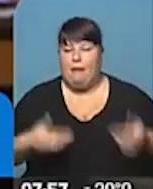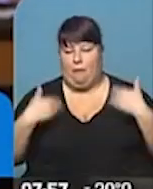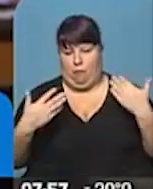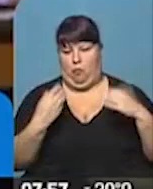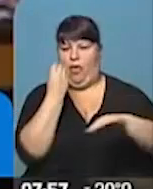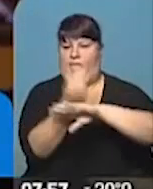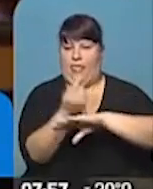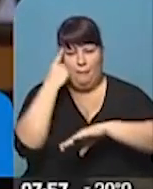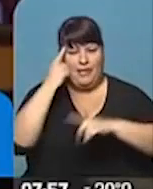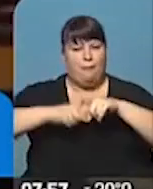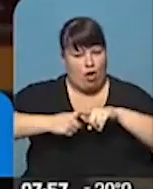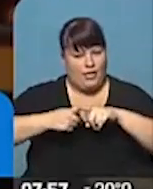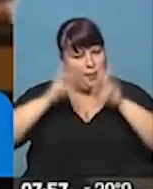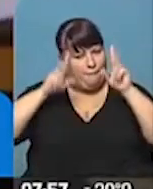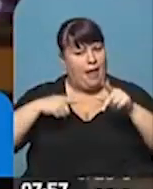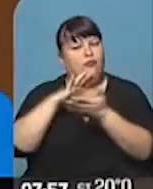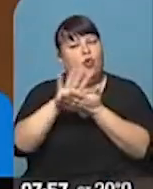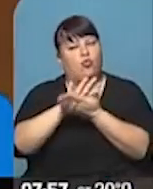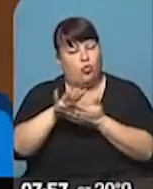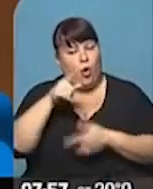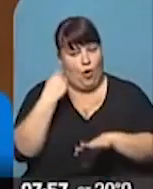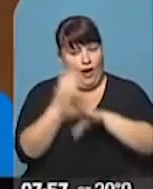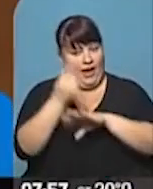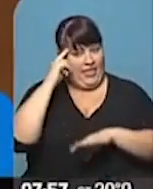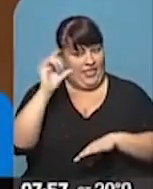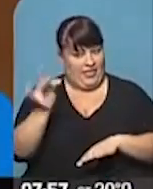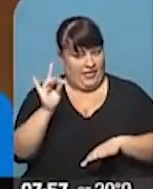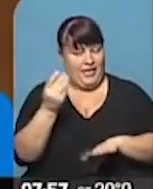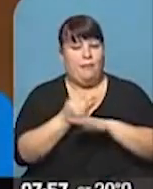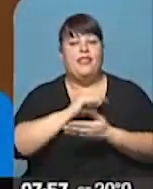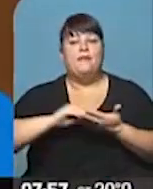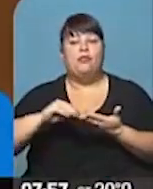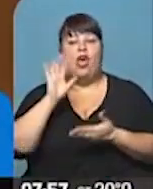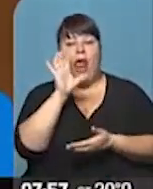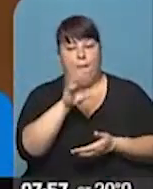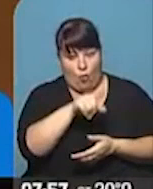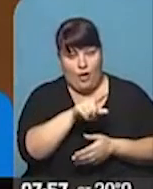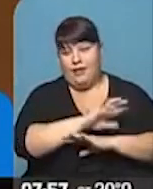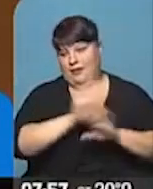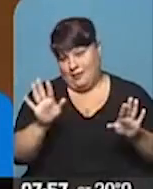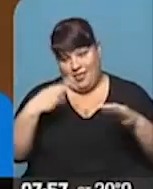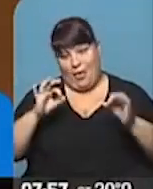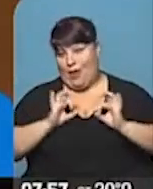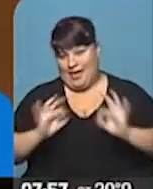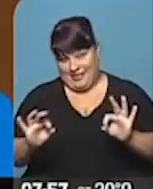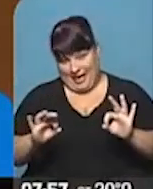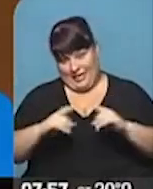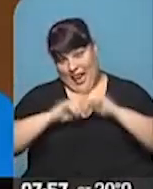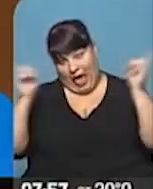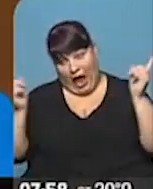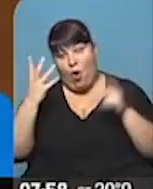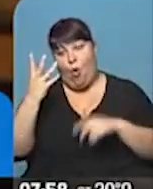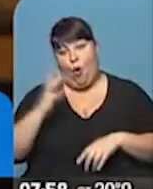también pensar en política y darle una salida. Vas a asumir el 10 de diciembre el cargo de diputado provincial, ahí sí ya te tenés que tomar una licencia más prolongada, por lo